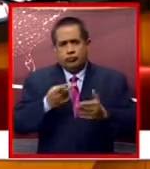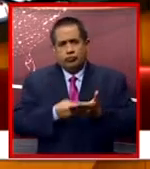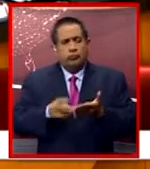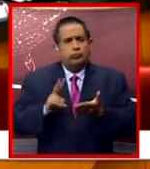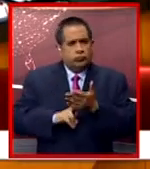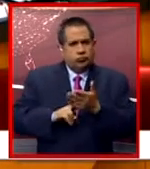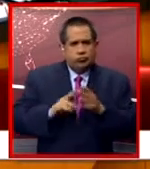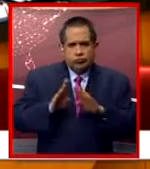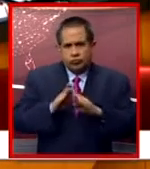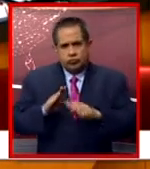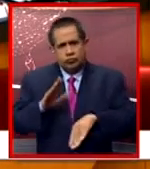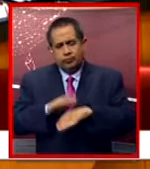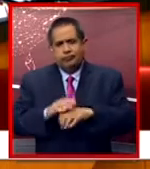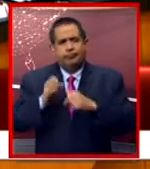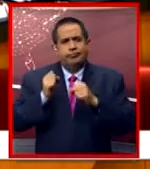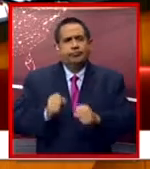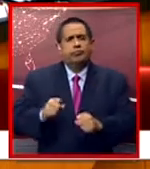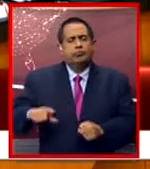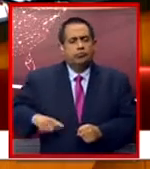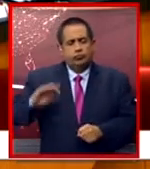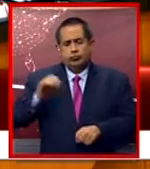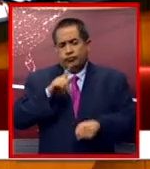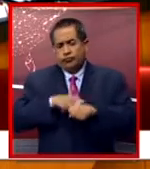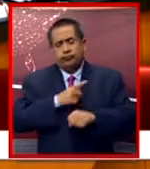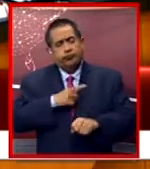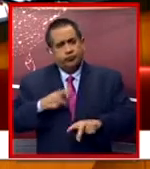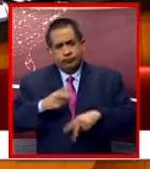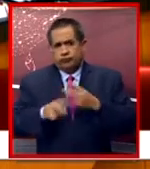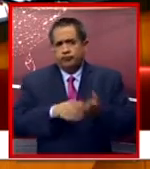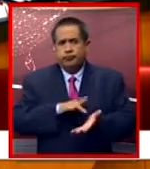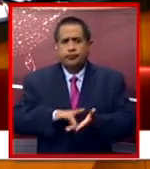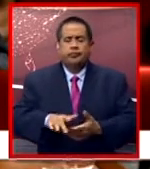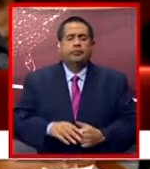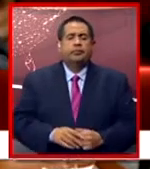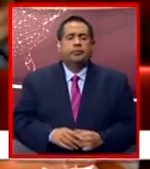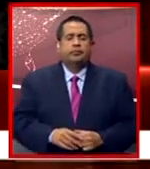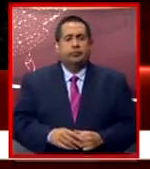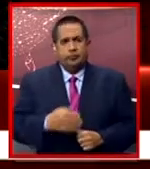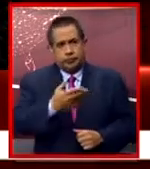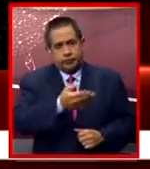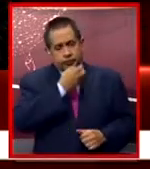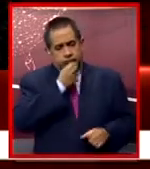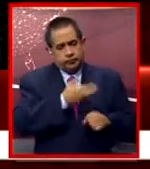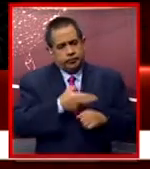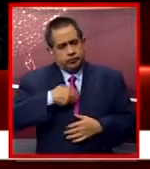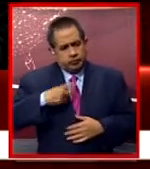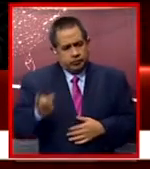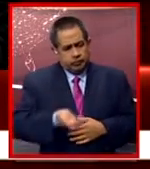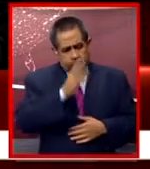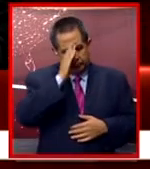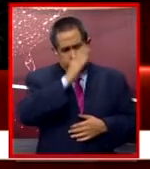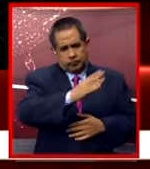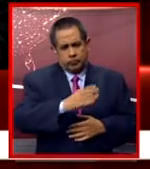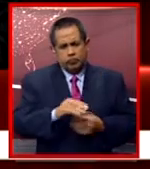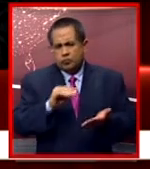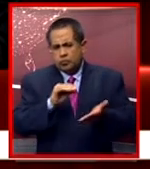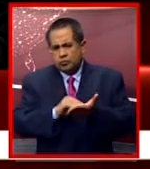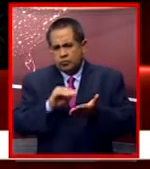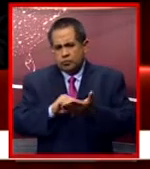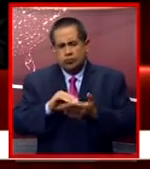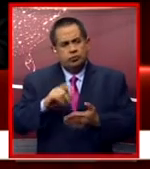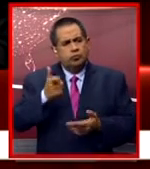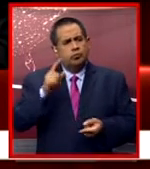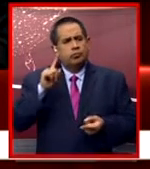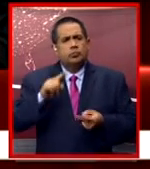multianual de la consolidación fiscal que ha emprendido el gobierno federal. Señor secretario, le pregunto, ¿continuará la reducción